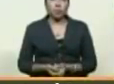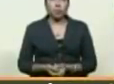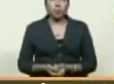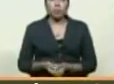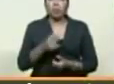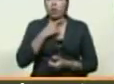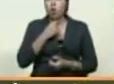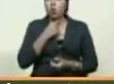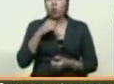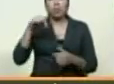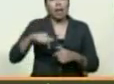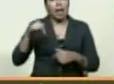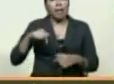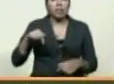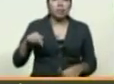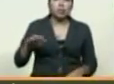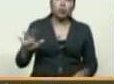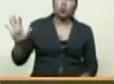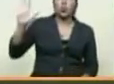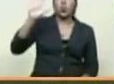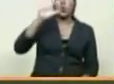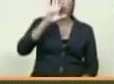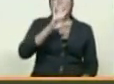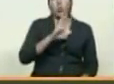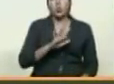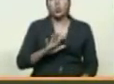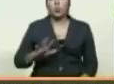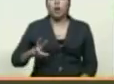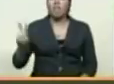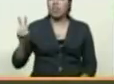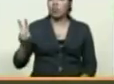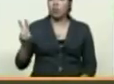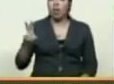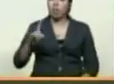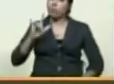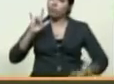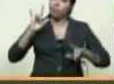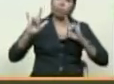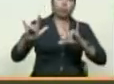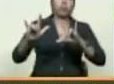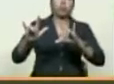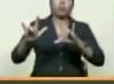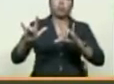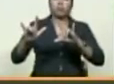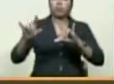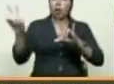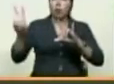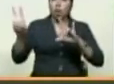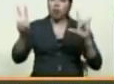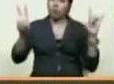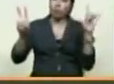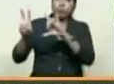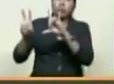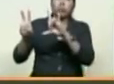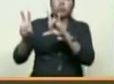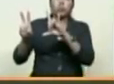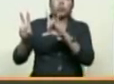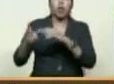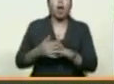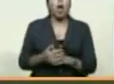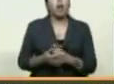amamos este terruño, esta patria, la amamos profundamente. Así pues, que con este paso que estamos dando